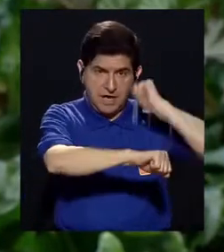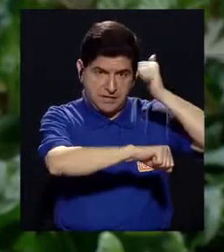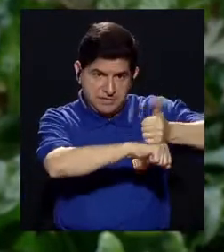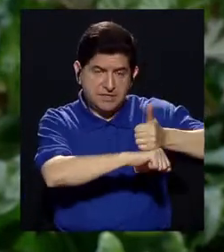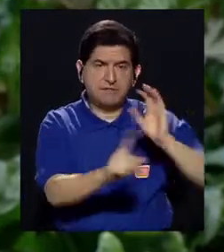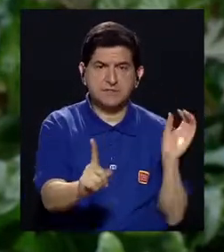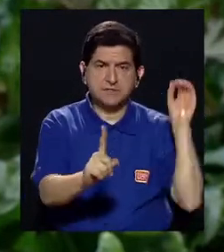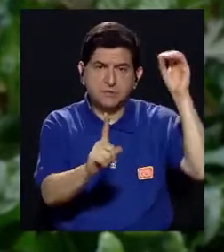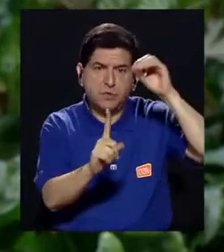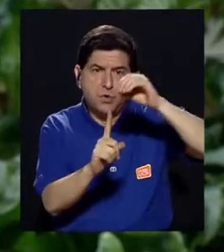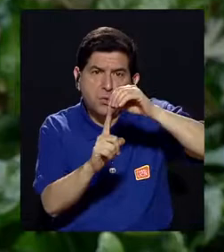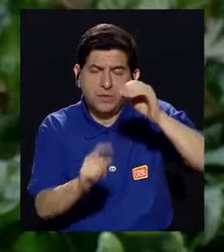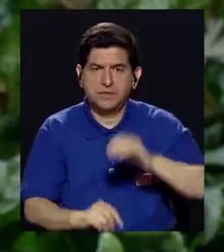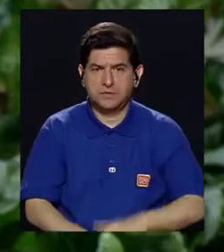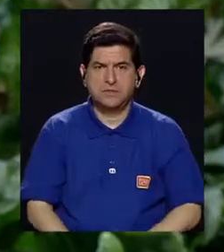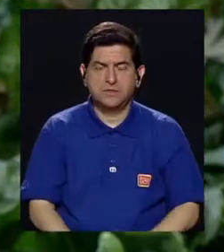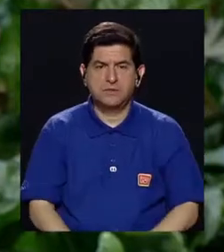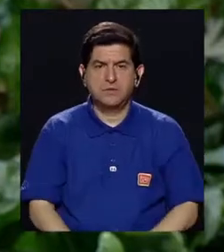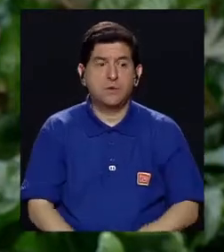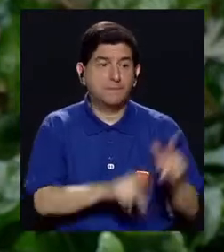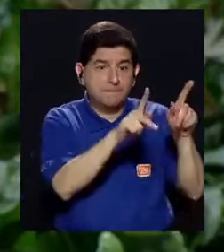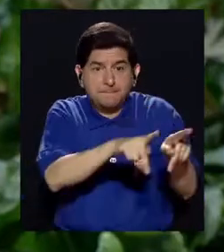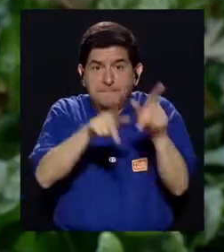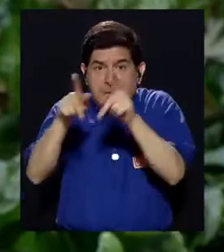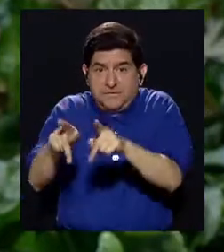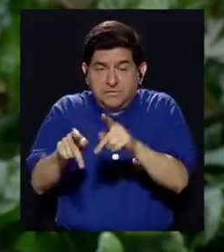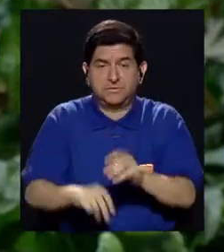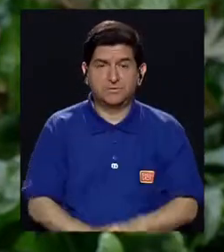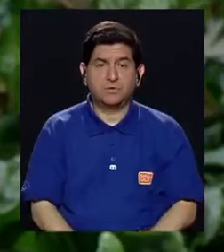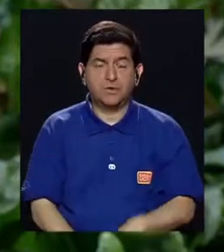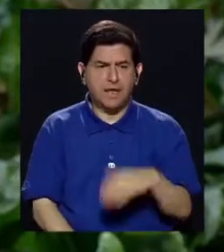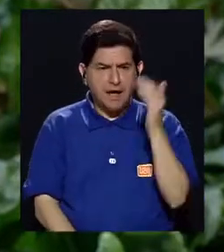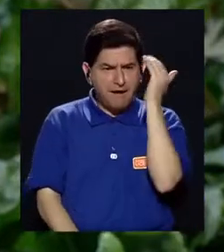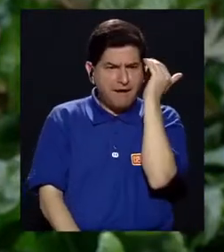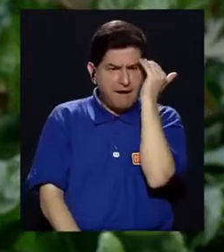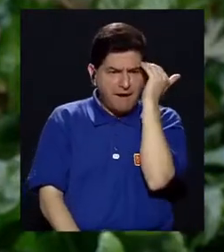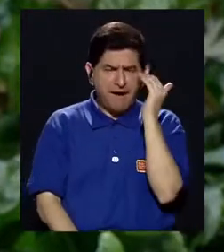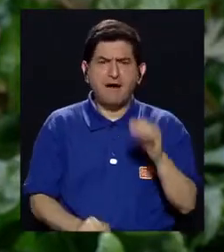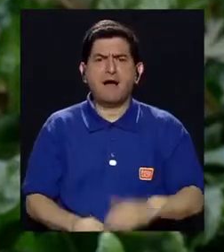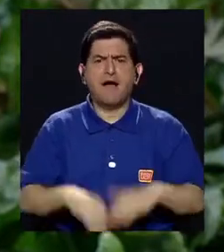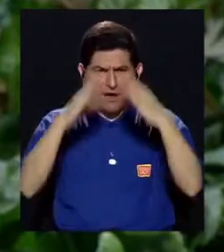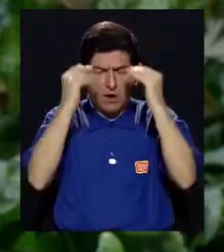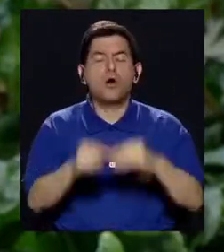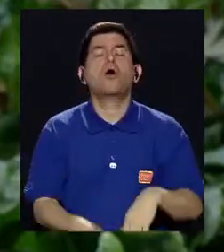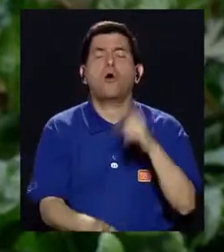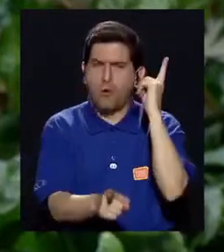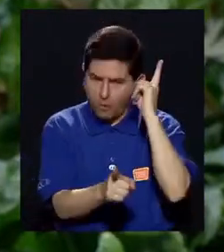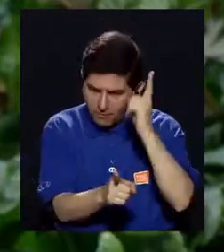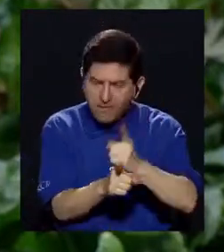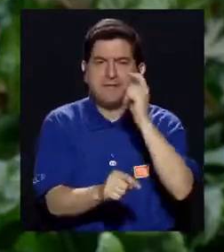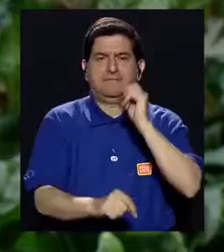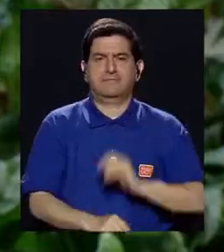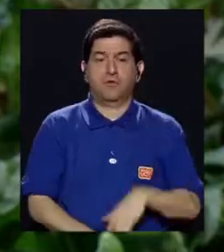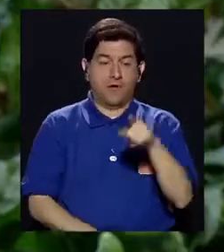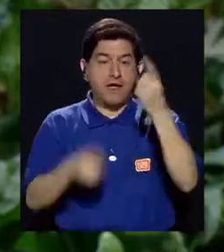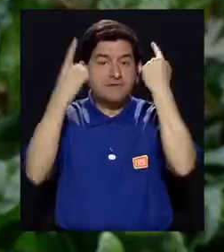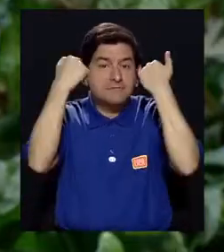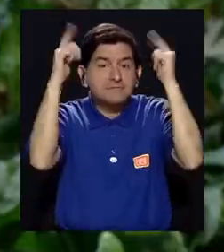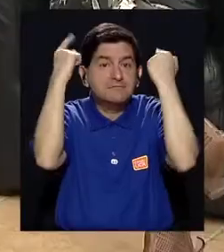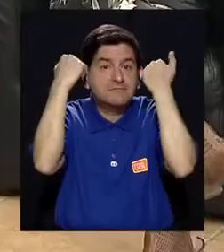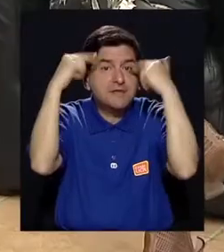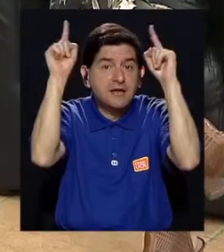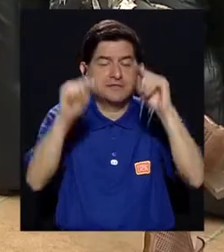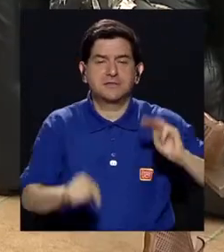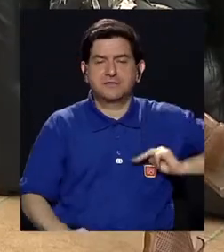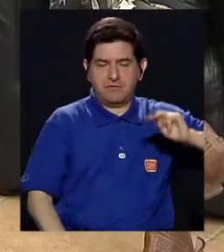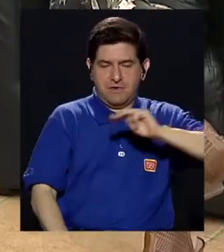con el objetivo de que más bien las personas conozcan y tengan más información? Absolutamente, eso fue un logro que hicimos